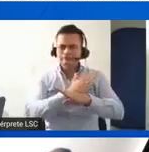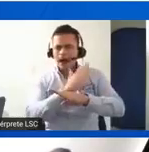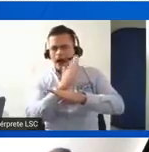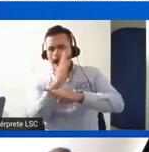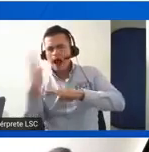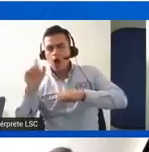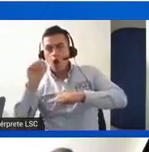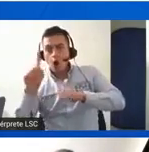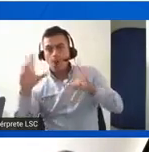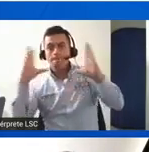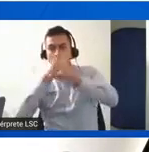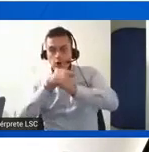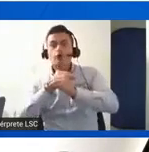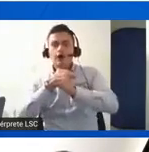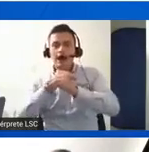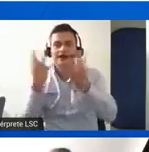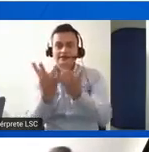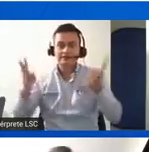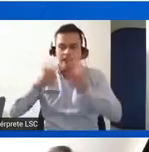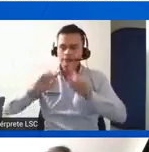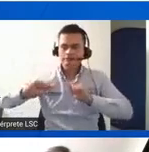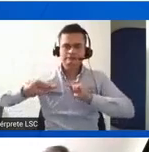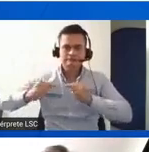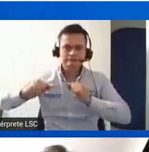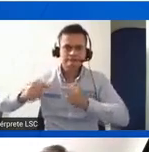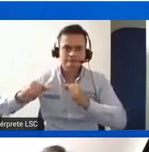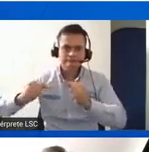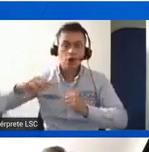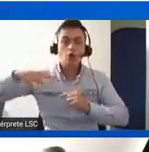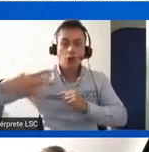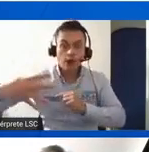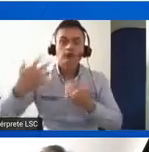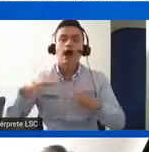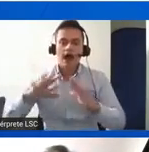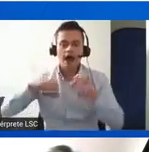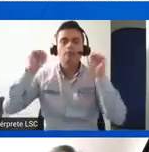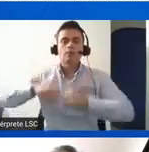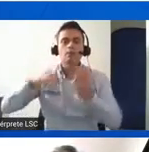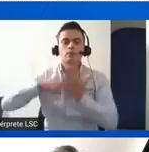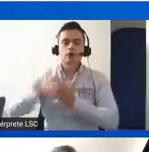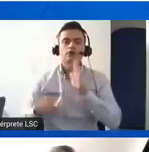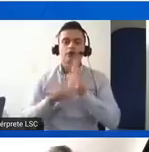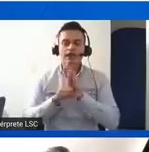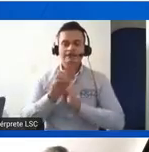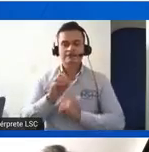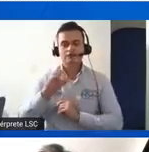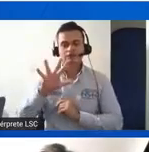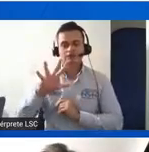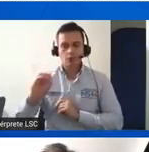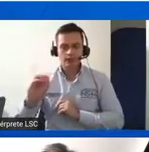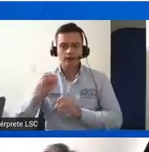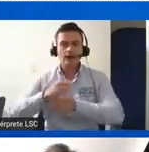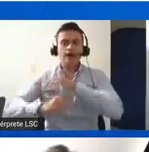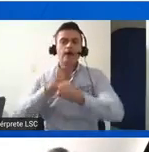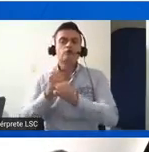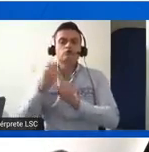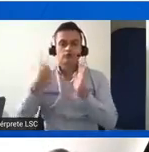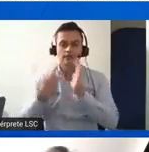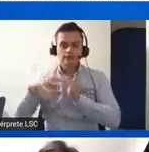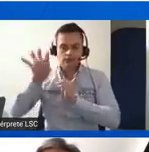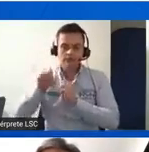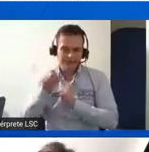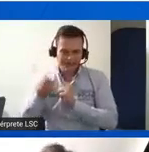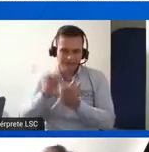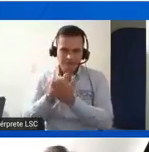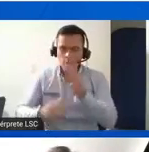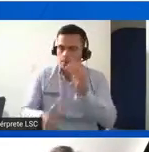se aprobó en el Senado en el cuarto debate el proyecto de ley 050 de 2019, que tiene por objeto